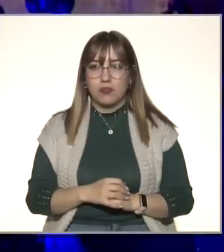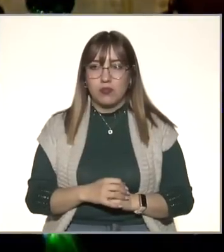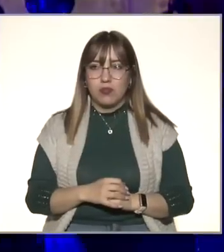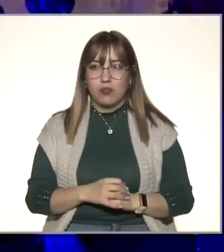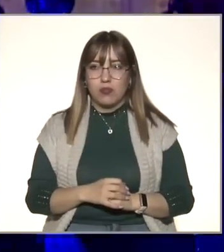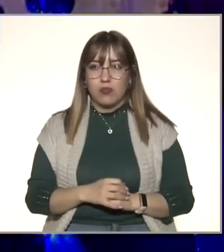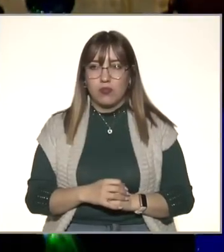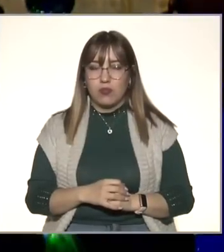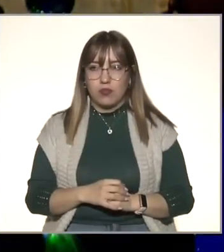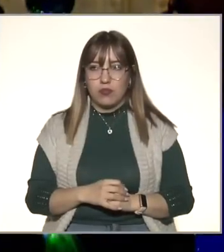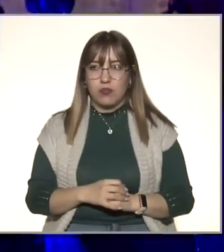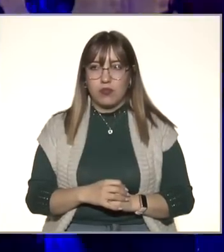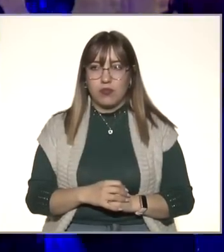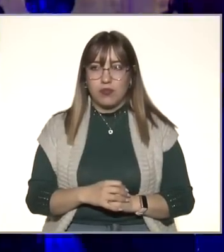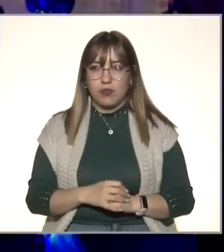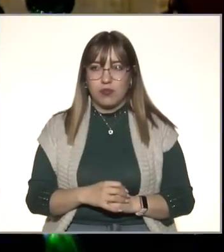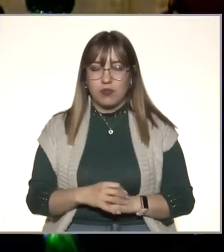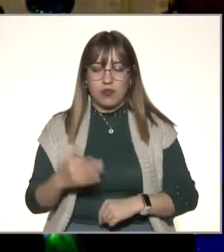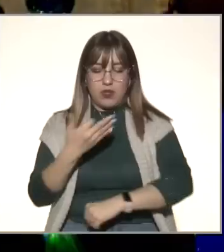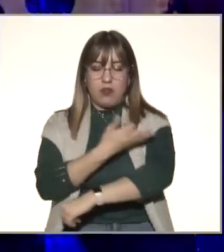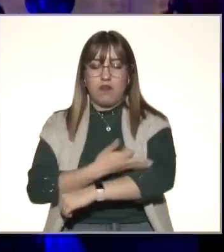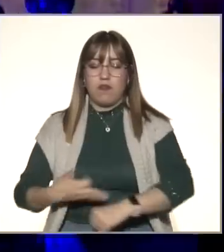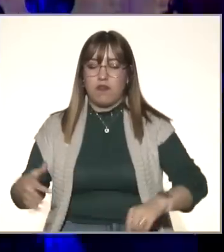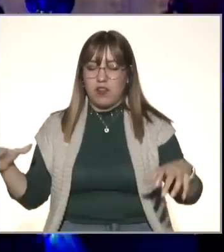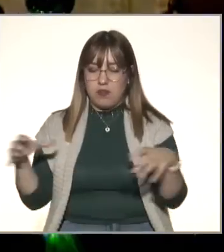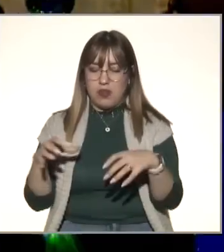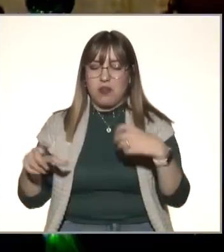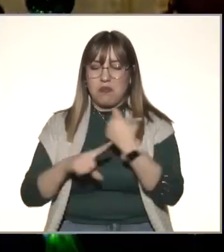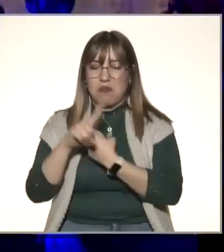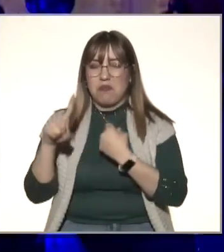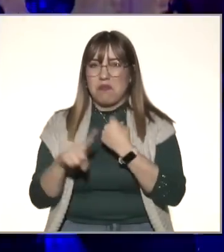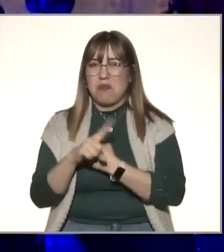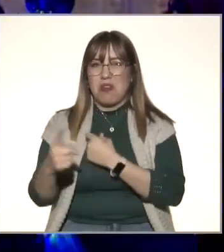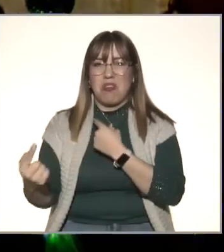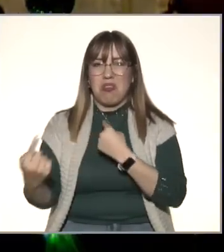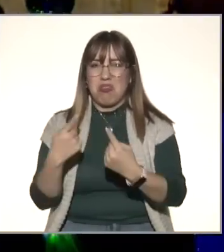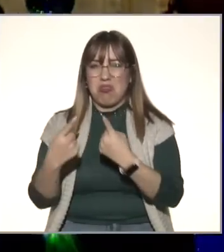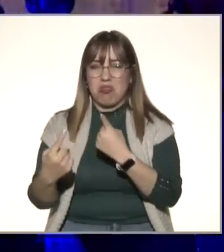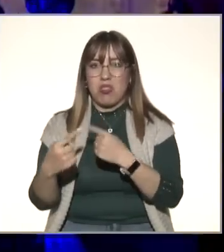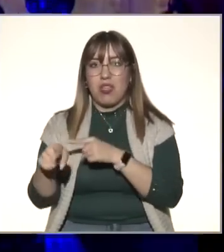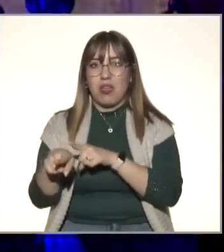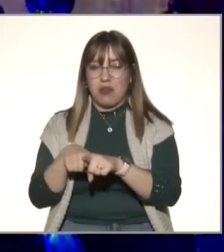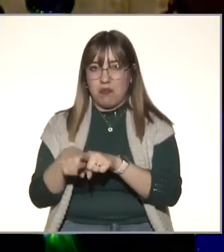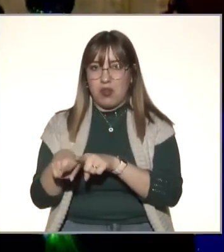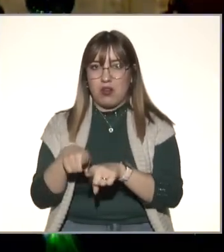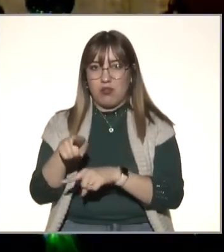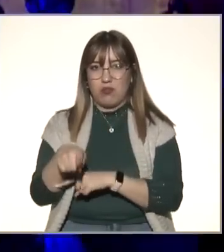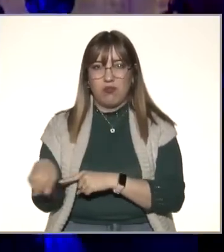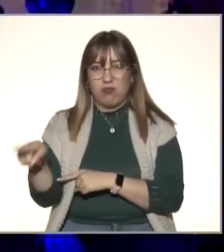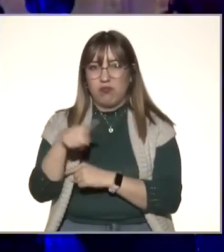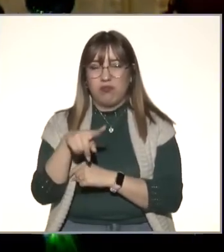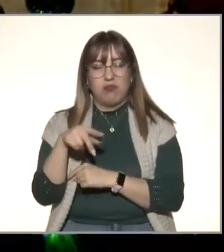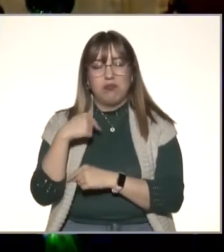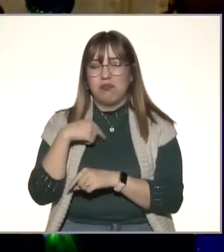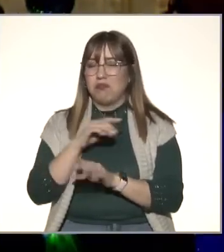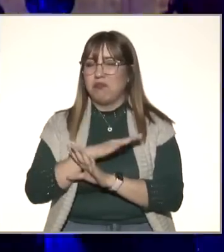Mis conflictos en familia son con mis hermanos. No me